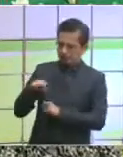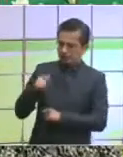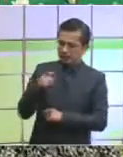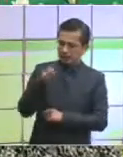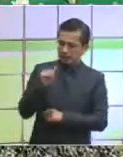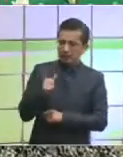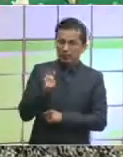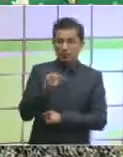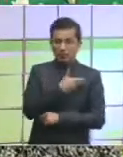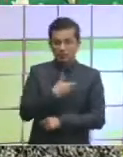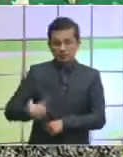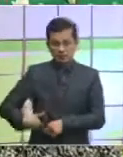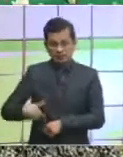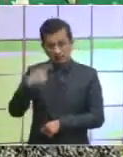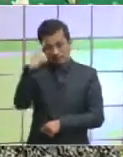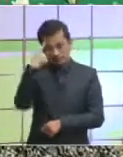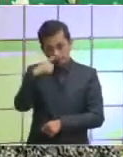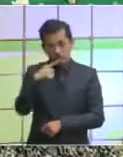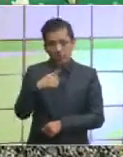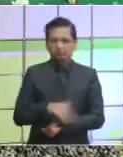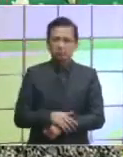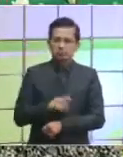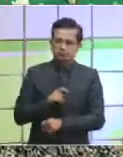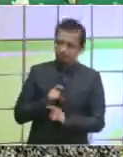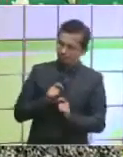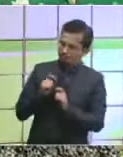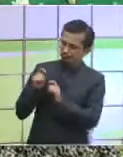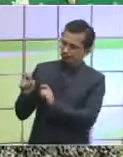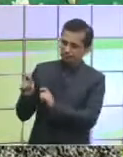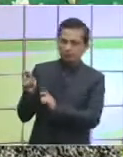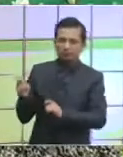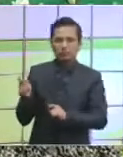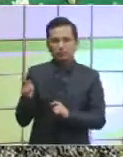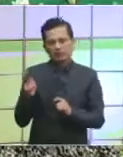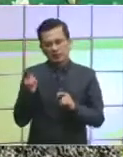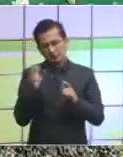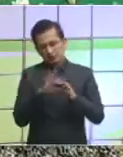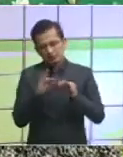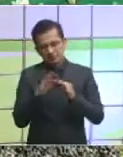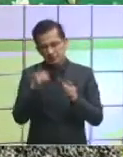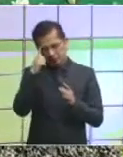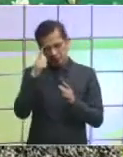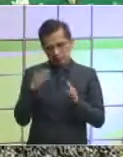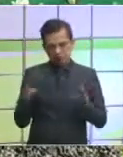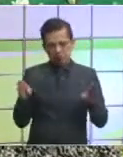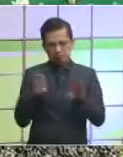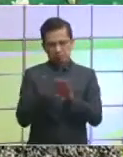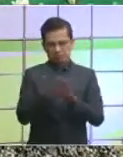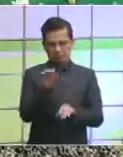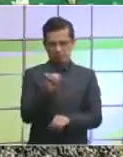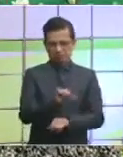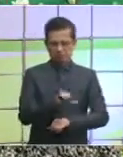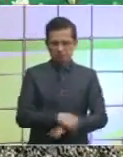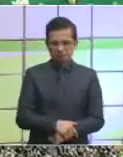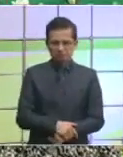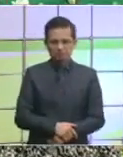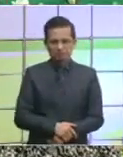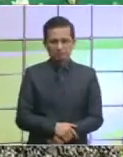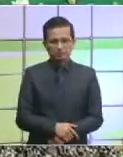para que haga el uso de la voz y de las palabras de clausura de este evento